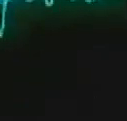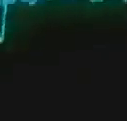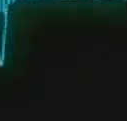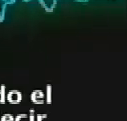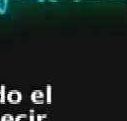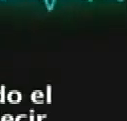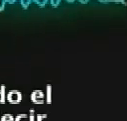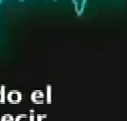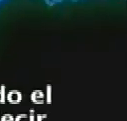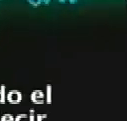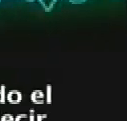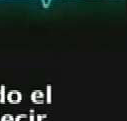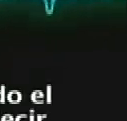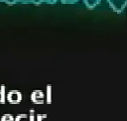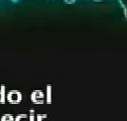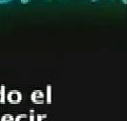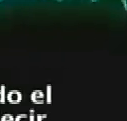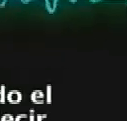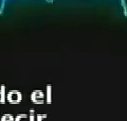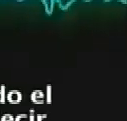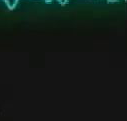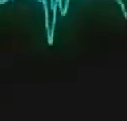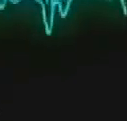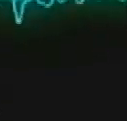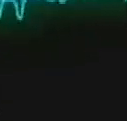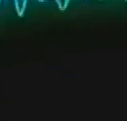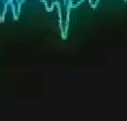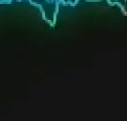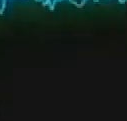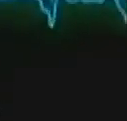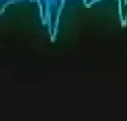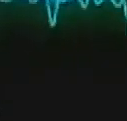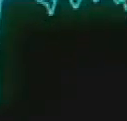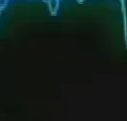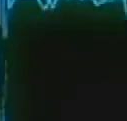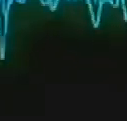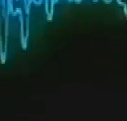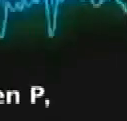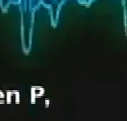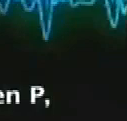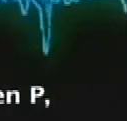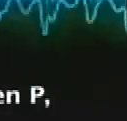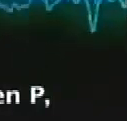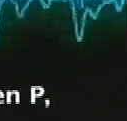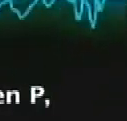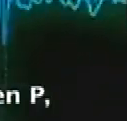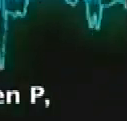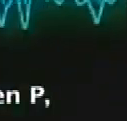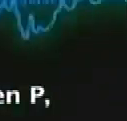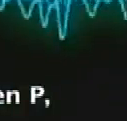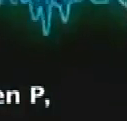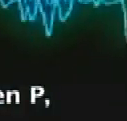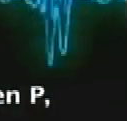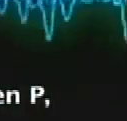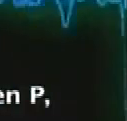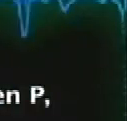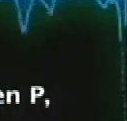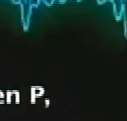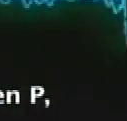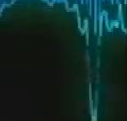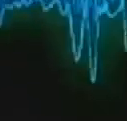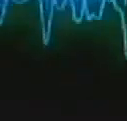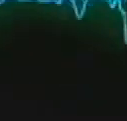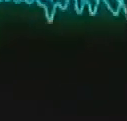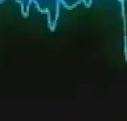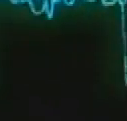llevarse. Sí, ya está todo el procedimiento que me acabas de decir listo. Estamos a la espera. El modo de vuelo tiene que estar en